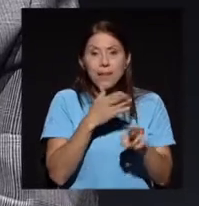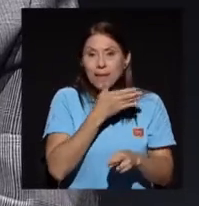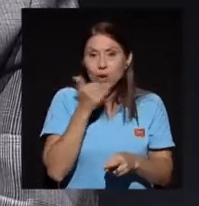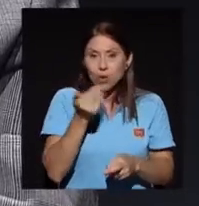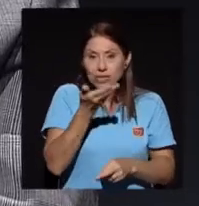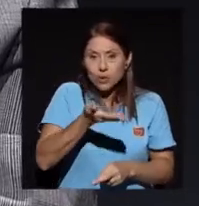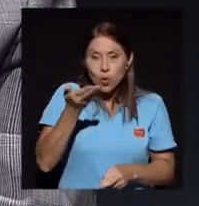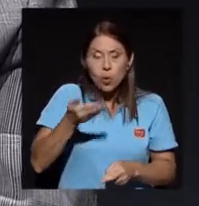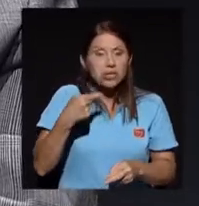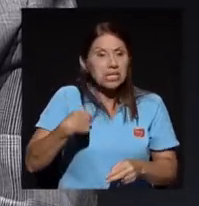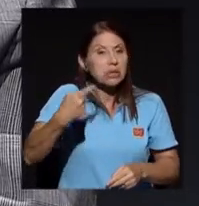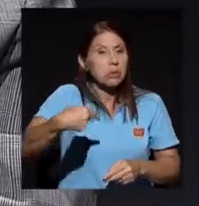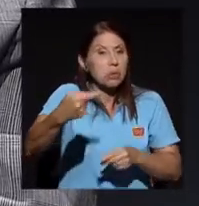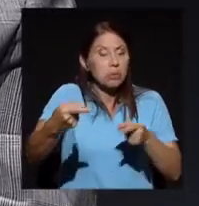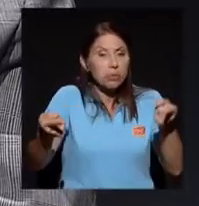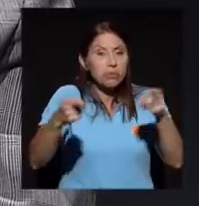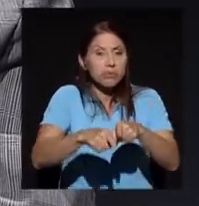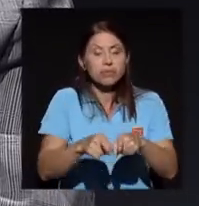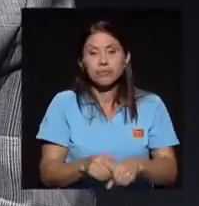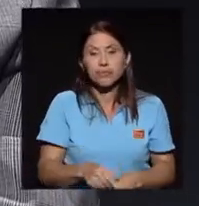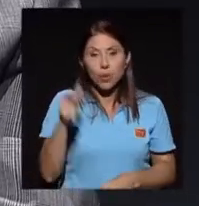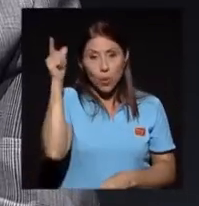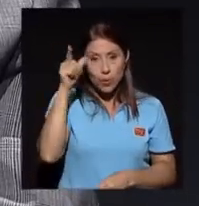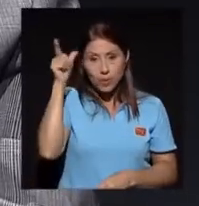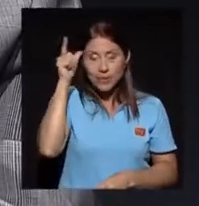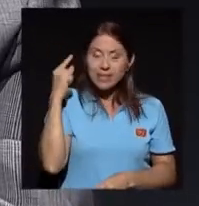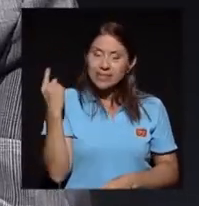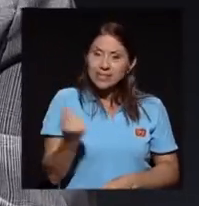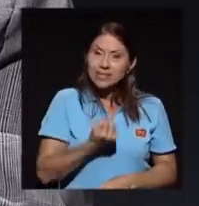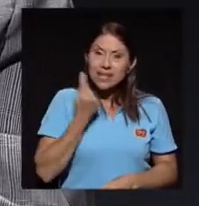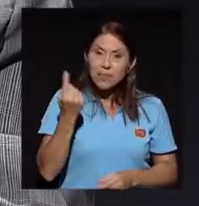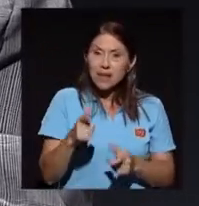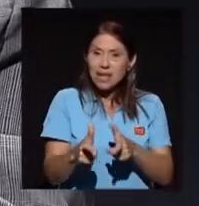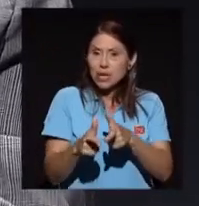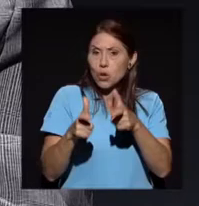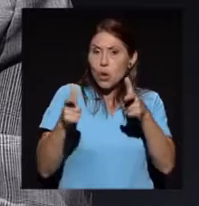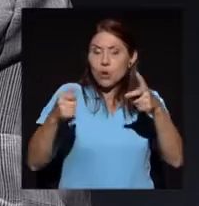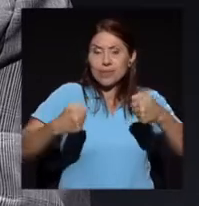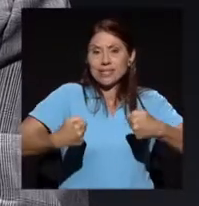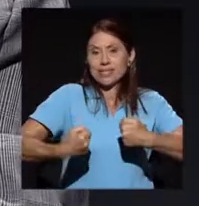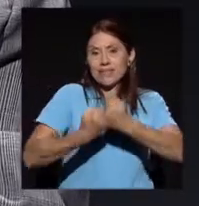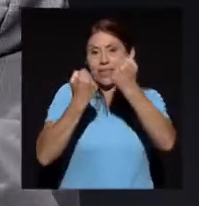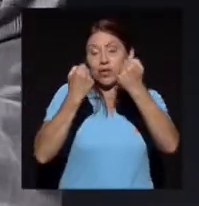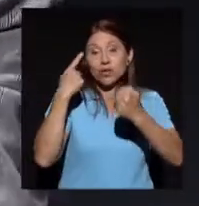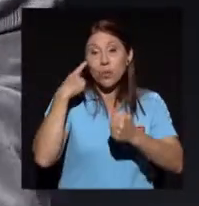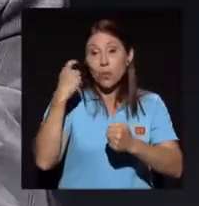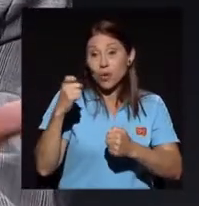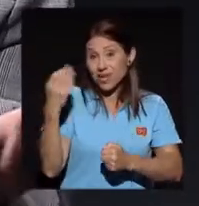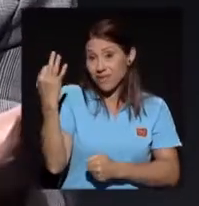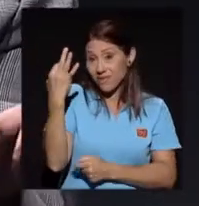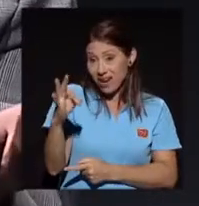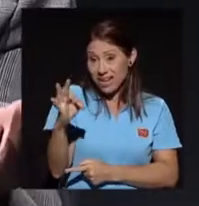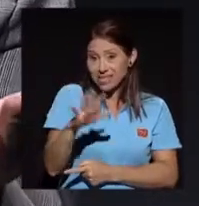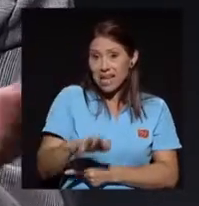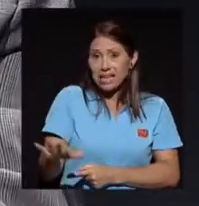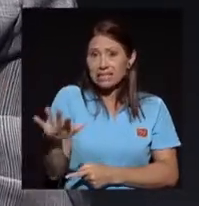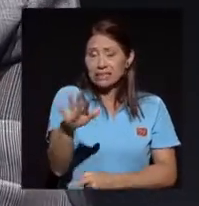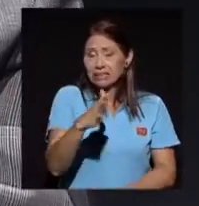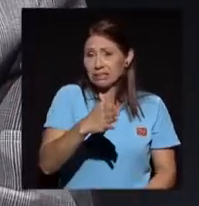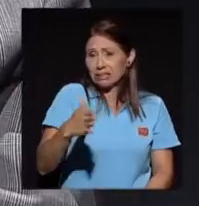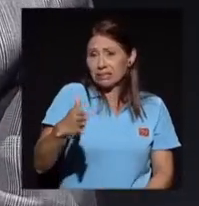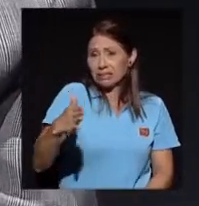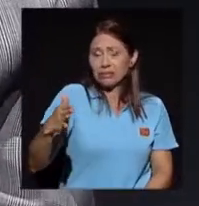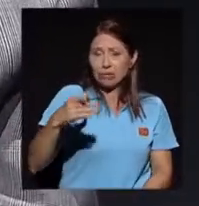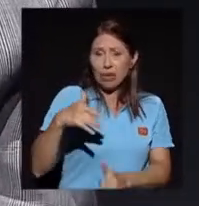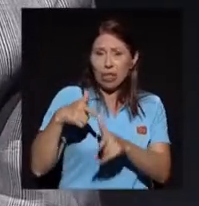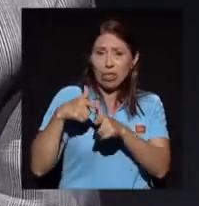siempre hay enormes desafíos pues el fermento de extrema derecha en francia y sigue tan aunque el